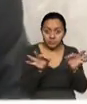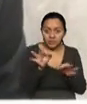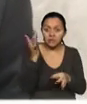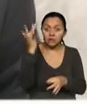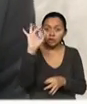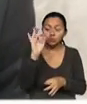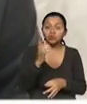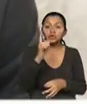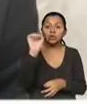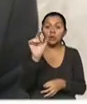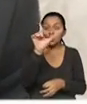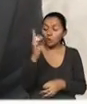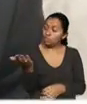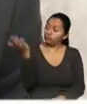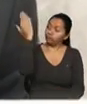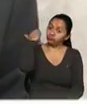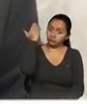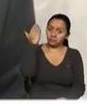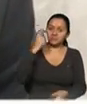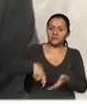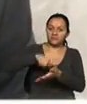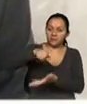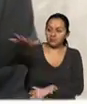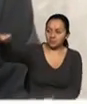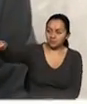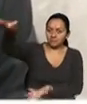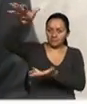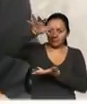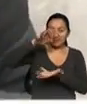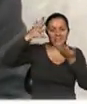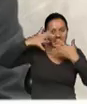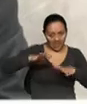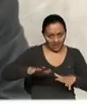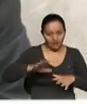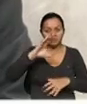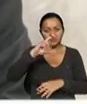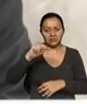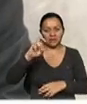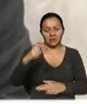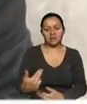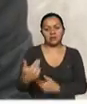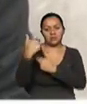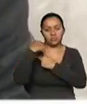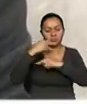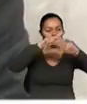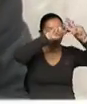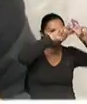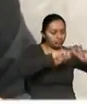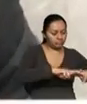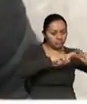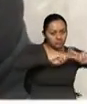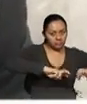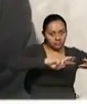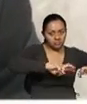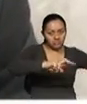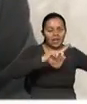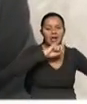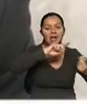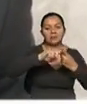mes exactamente, recibimos las firmas de las organizaciones políticas que debían cumplir con este proceso hasta el 18 de